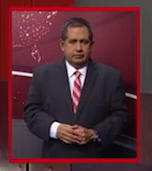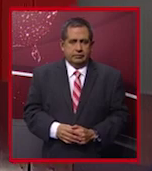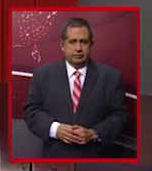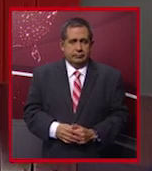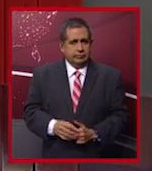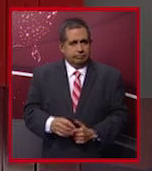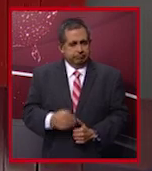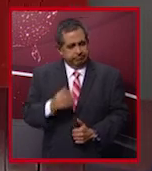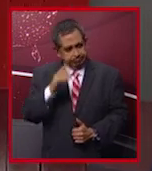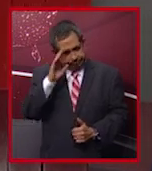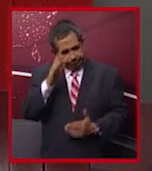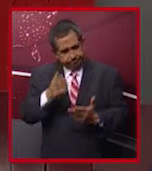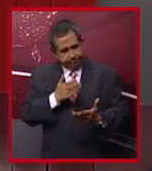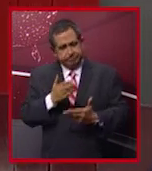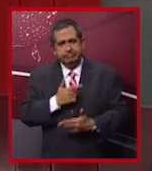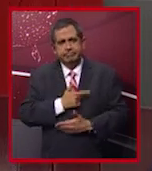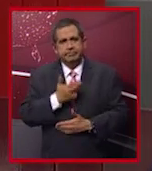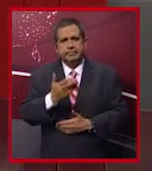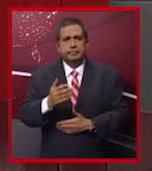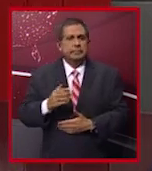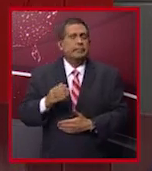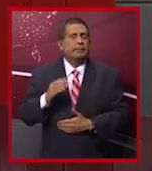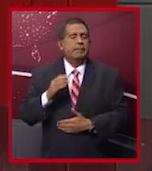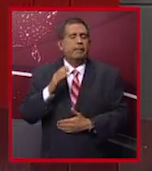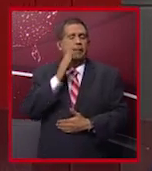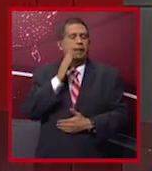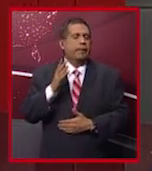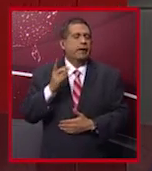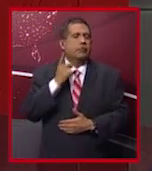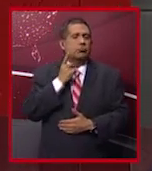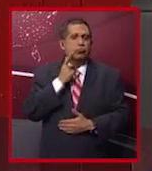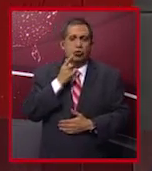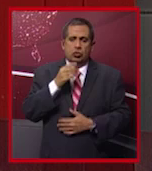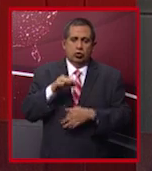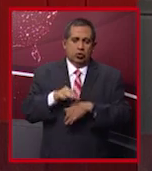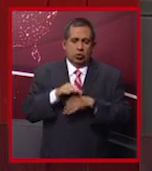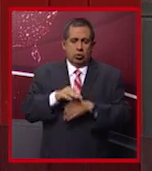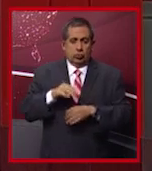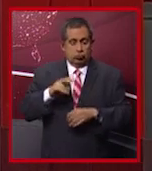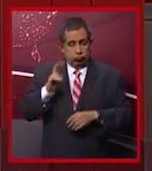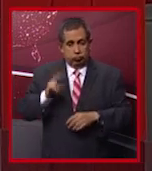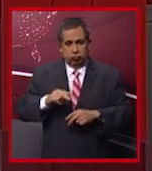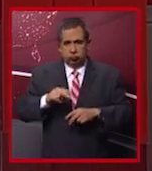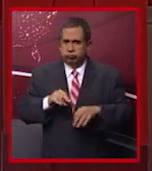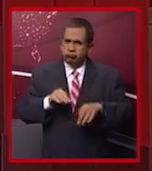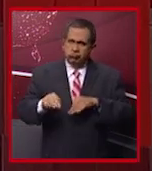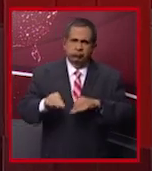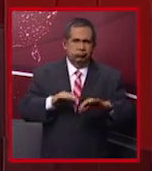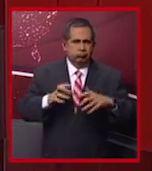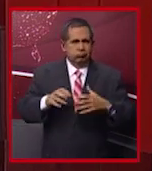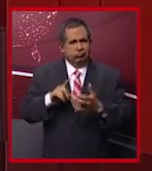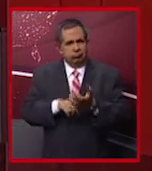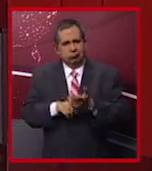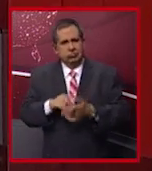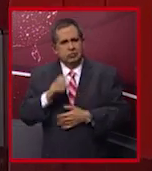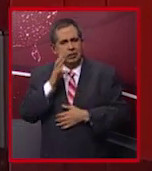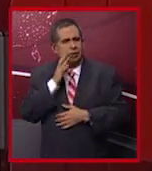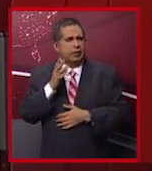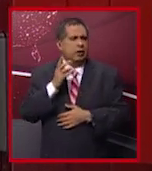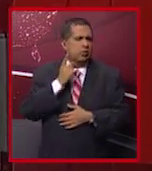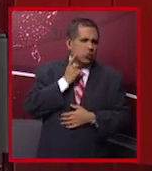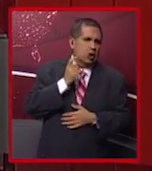¿Qué tal? Como siempre, un gusto saludarle desde el Palacio Legislativo de San Lázaro. Una intensa jornada que vivimos hoy aquí en San Lázaro y también allá en